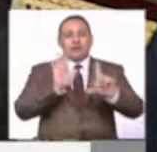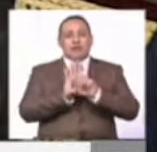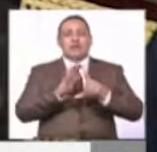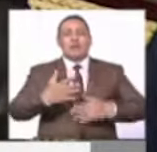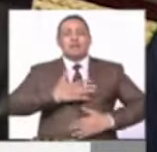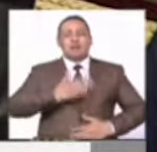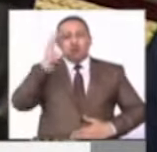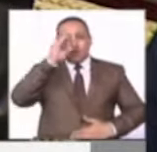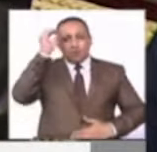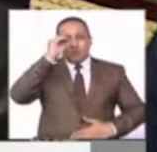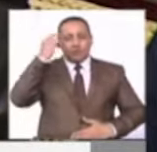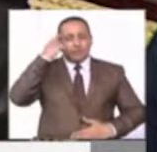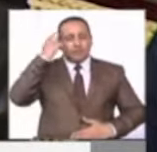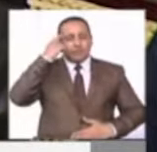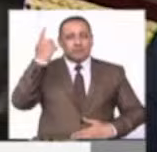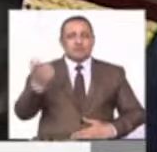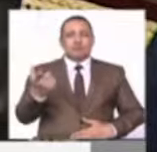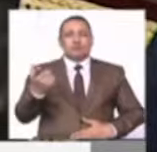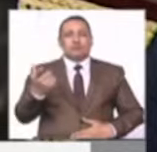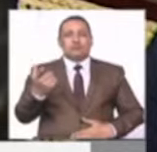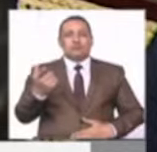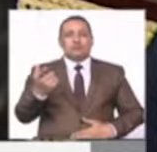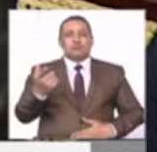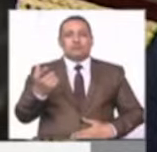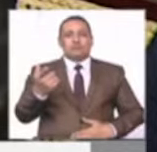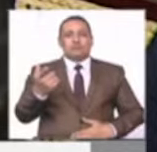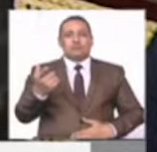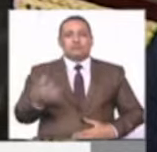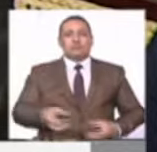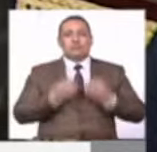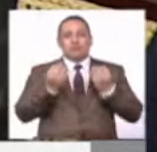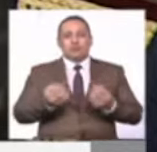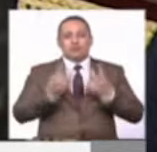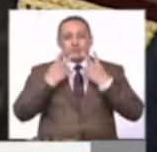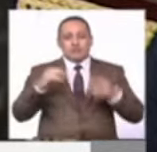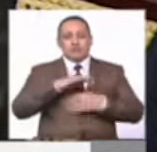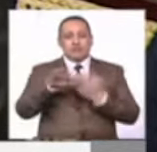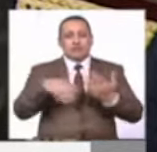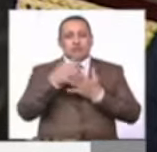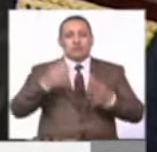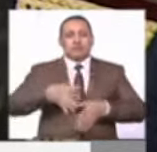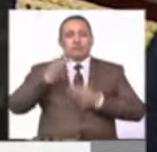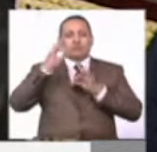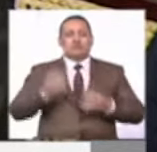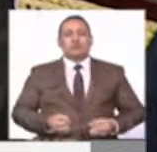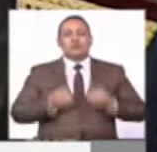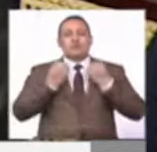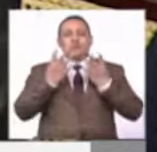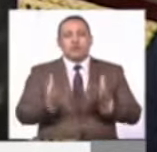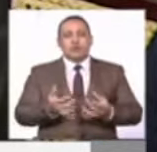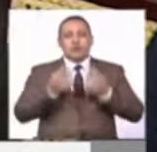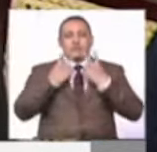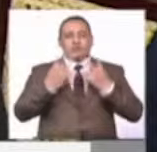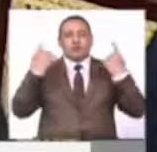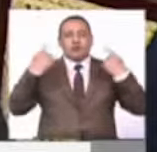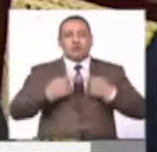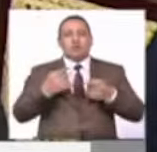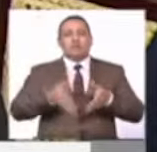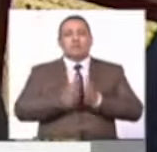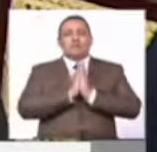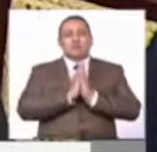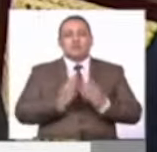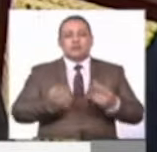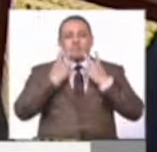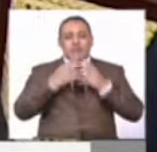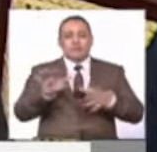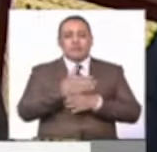mi criterio de conciencia por todo lo expuesto declaro que cuando fui convocada